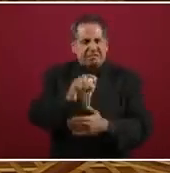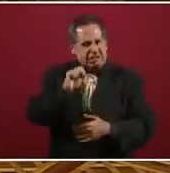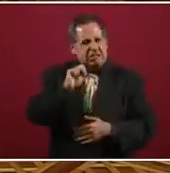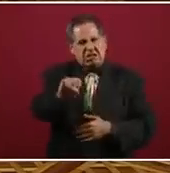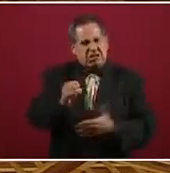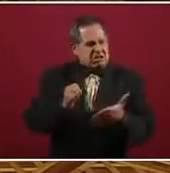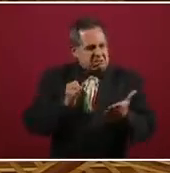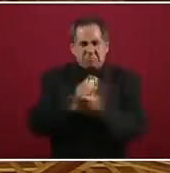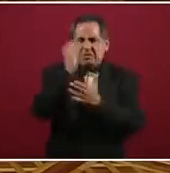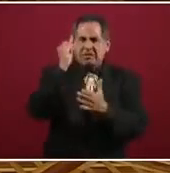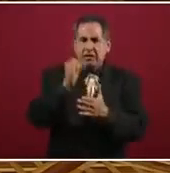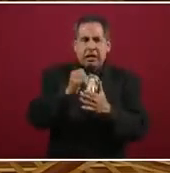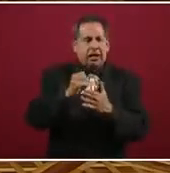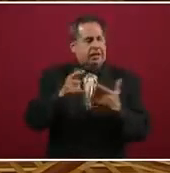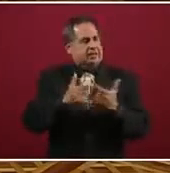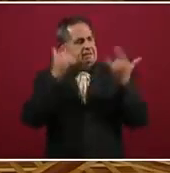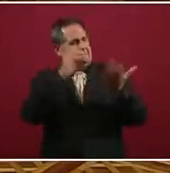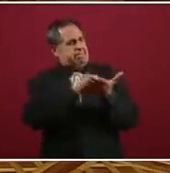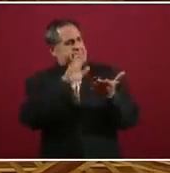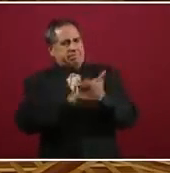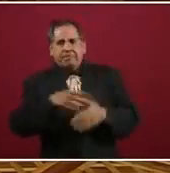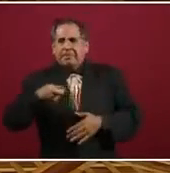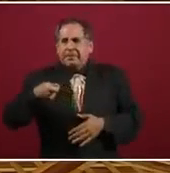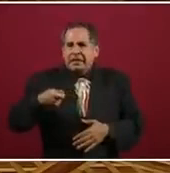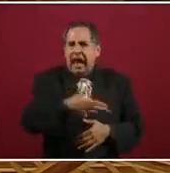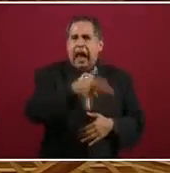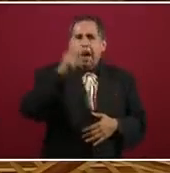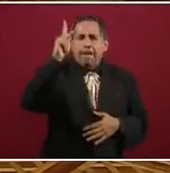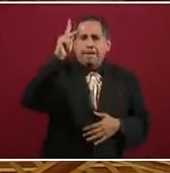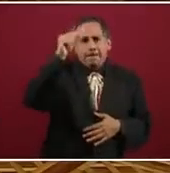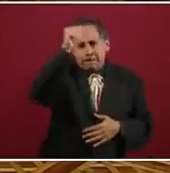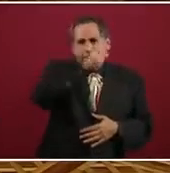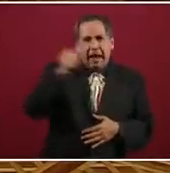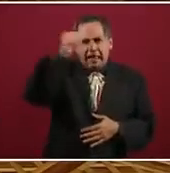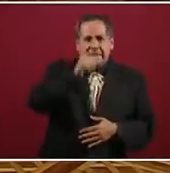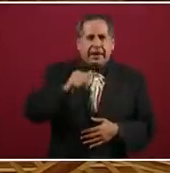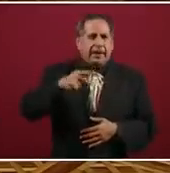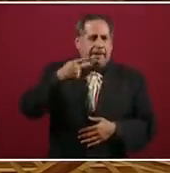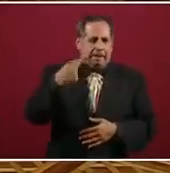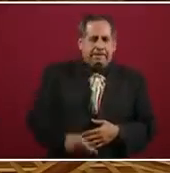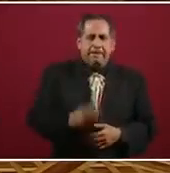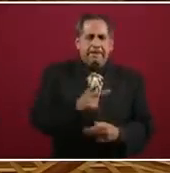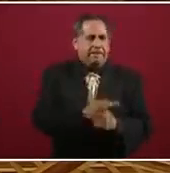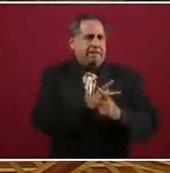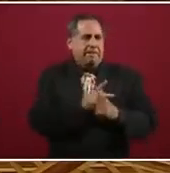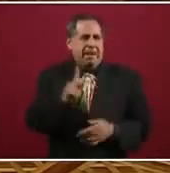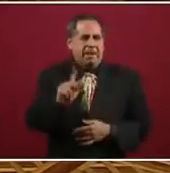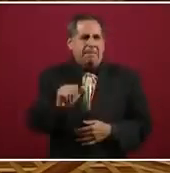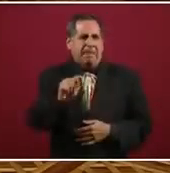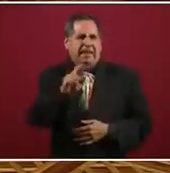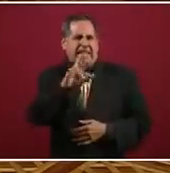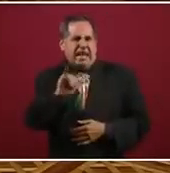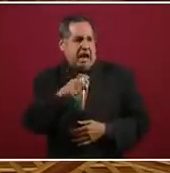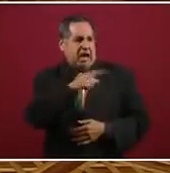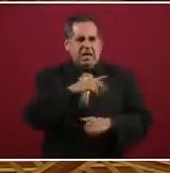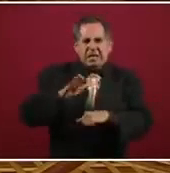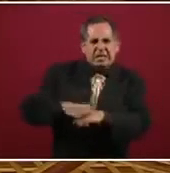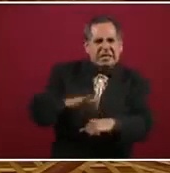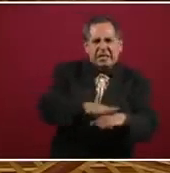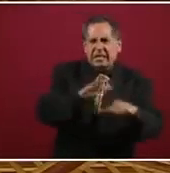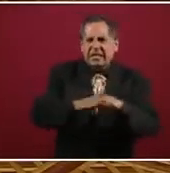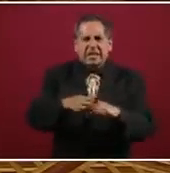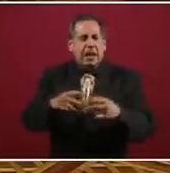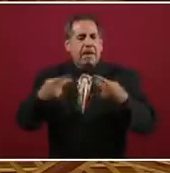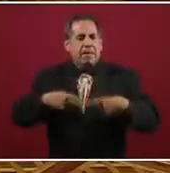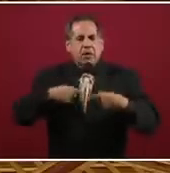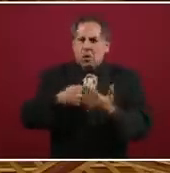la que pasó a la historia como el padre de la patria: llamar al levantamiento insurgente para acabar con la opresión en